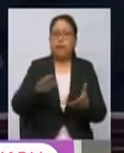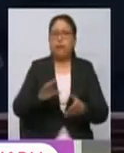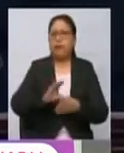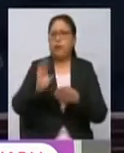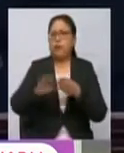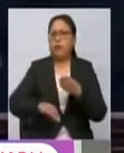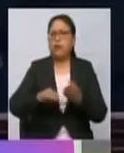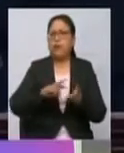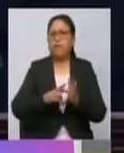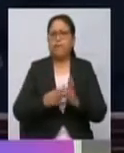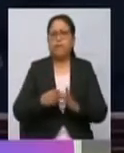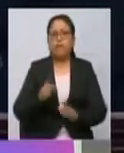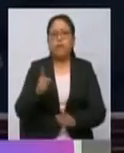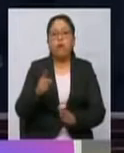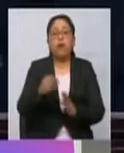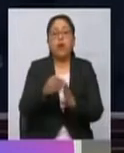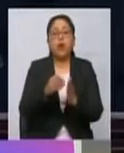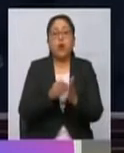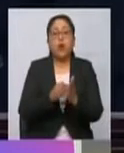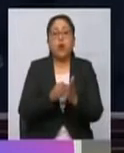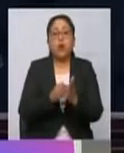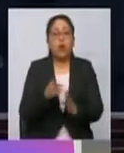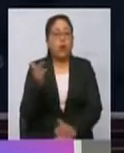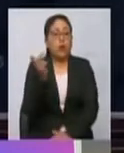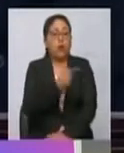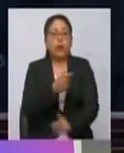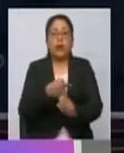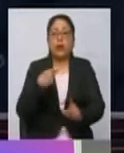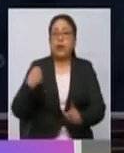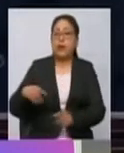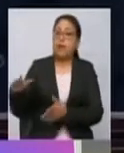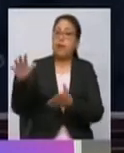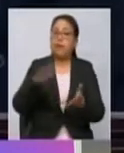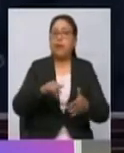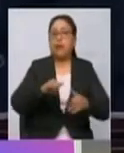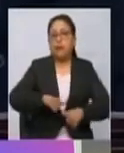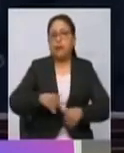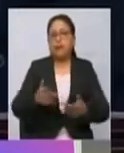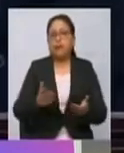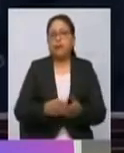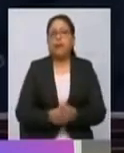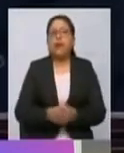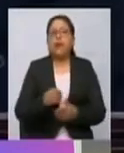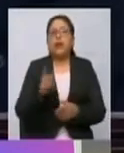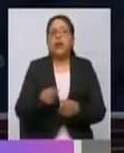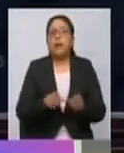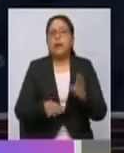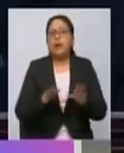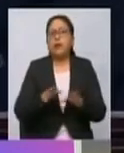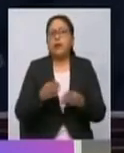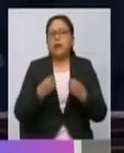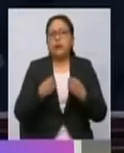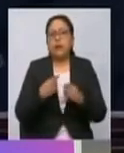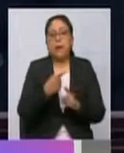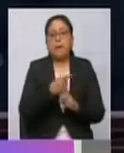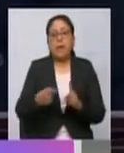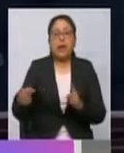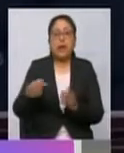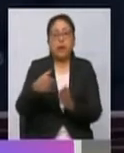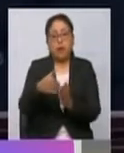completar el millón de Sinopharm, que junto con el cerca de medio